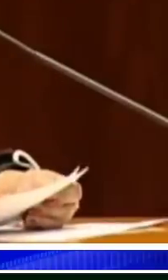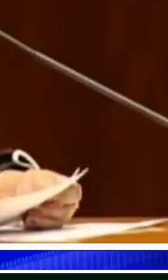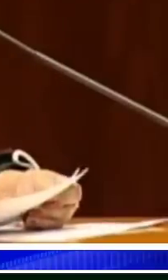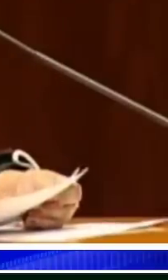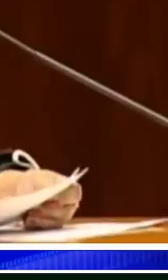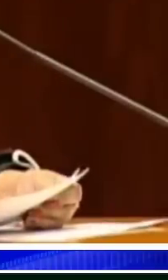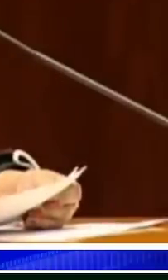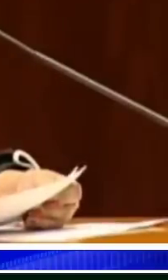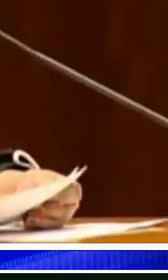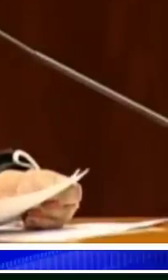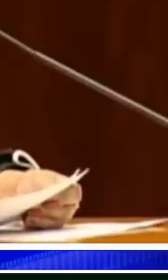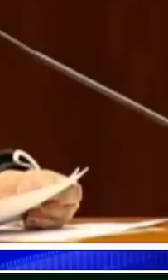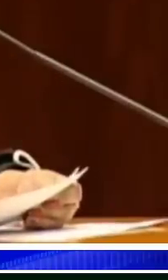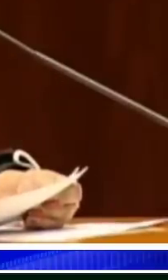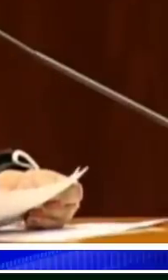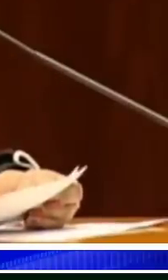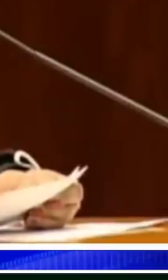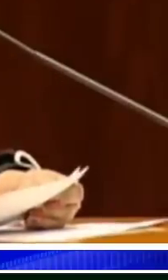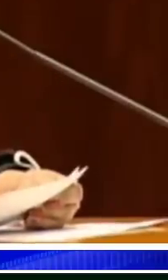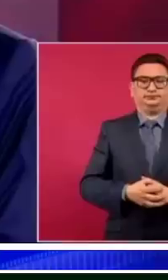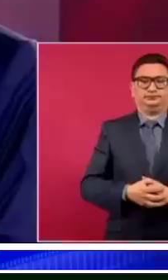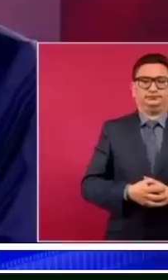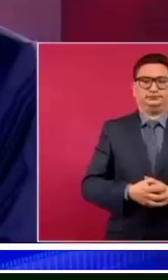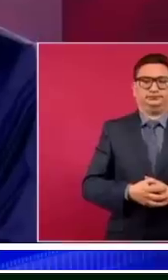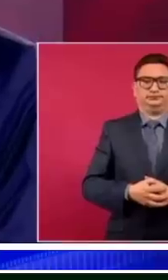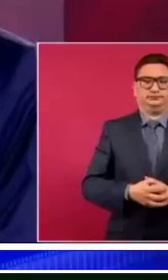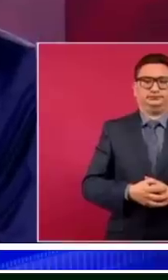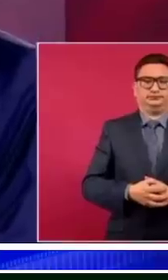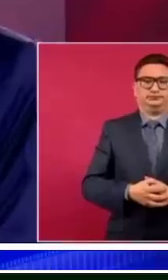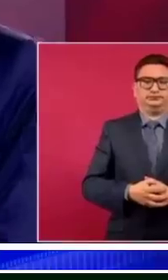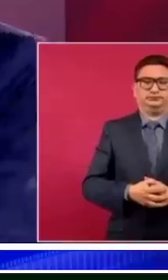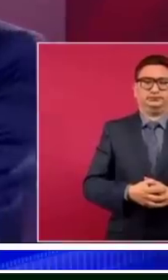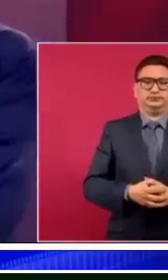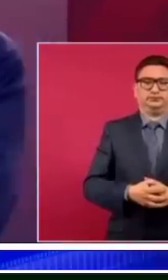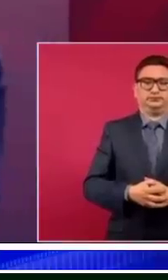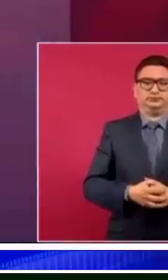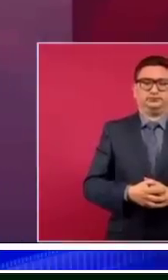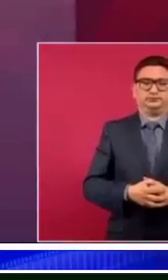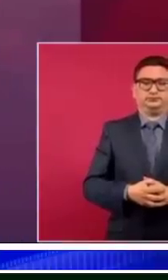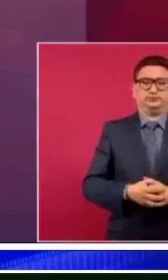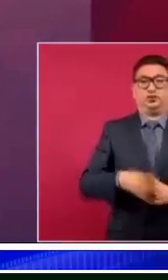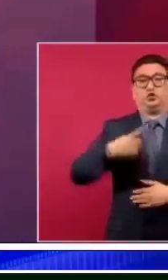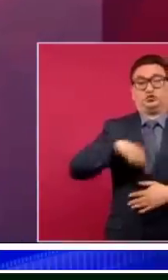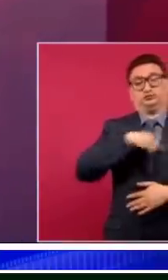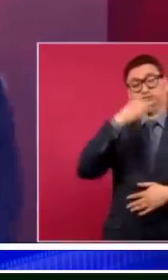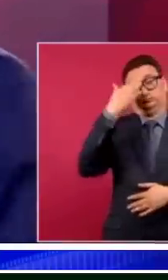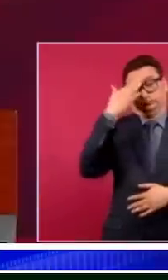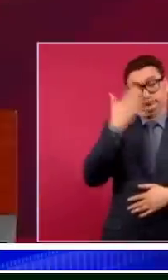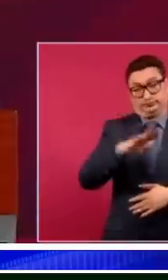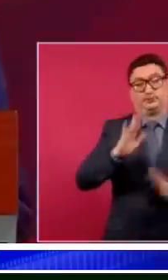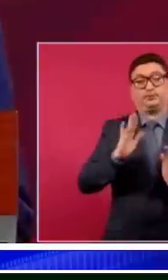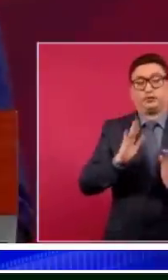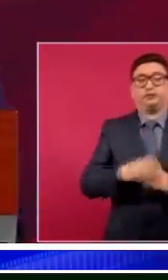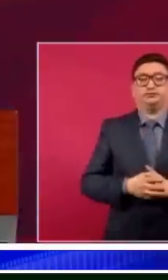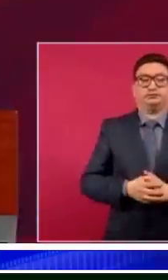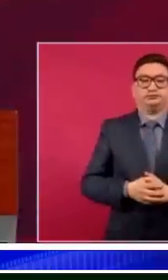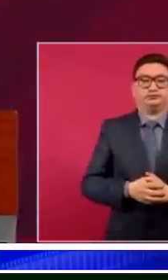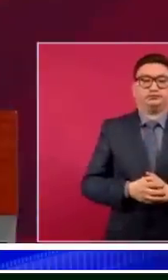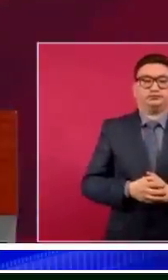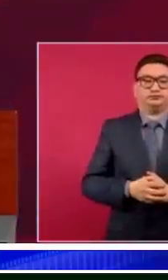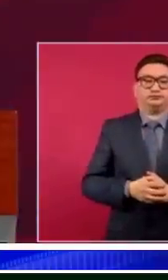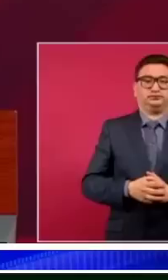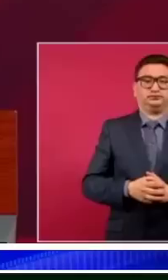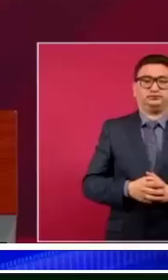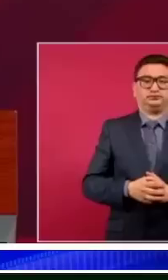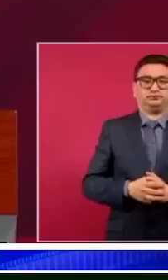porque ¿qué creen? No nos interesa. Y además, finalmente, es parte de la estrategia política que tenemos a nivel